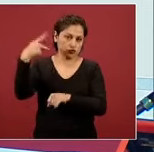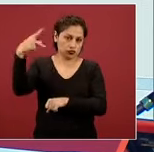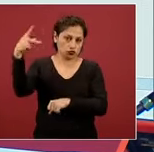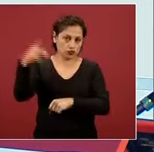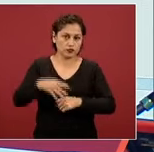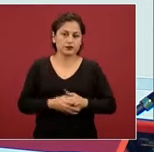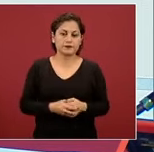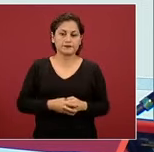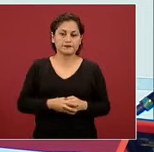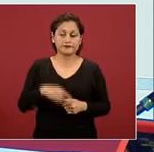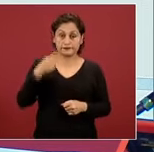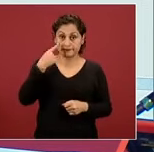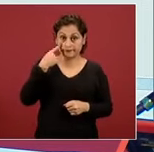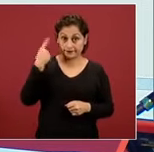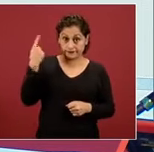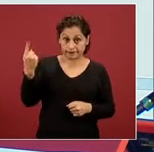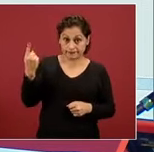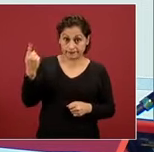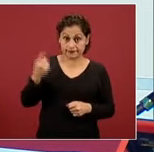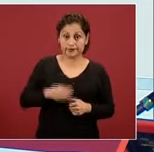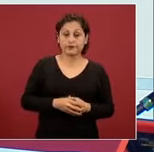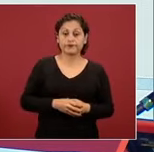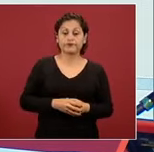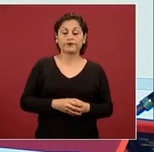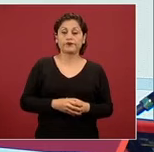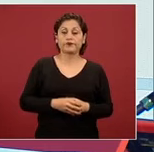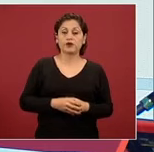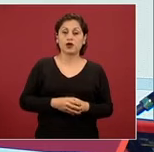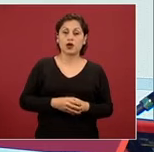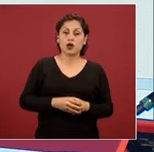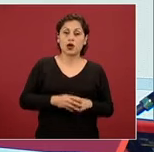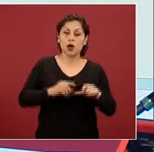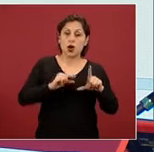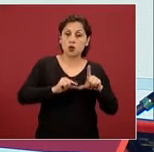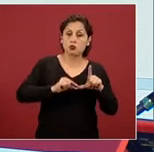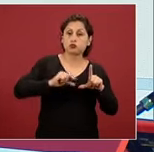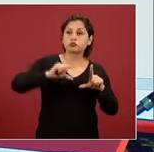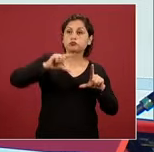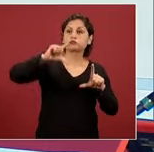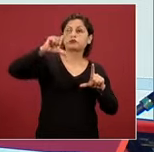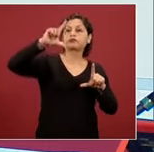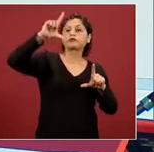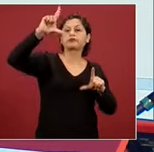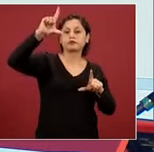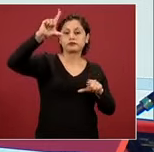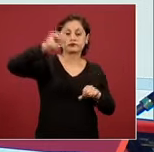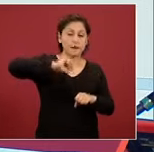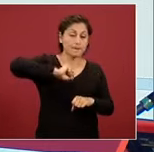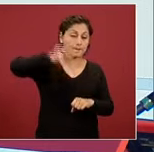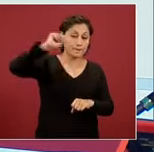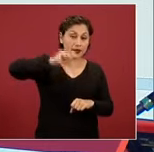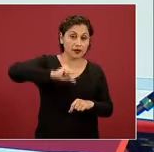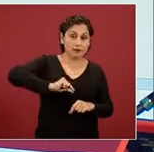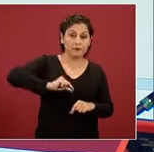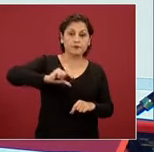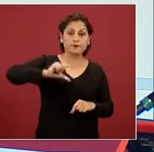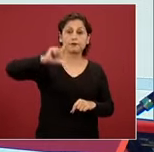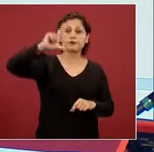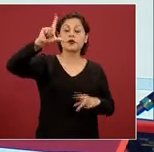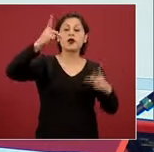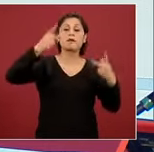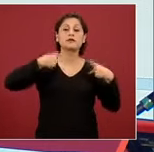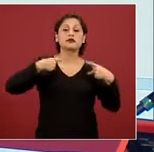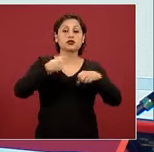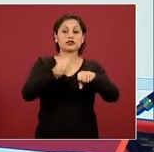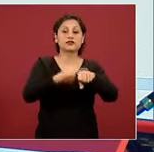una gran subida o escalada o aumento progresivo en la suma de casos diarios que se